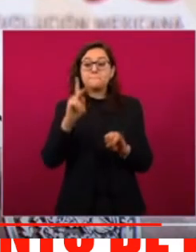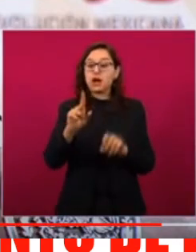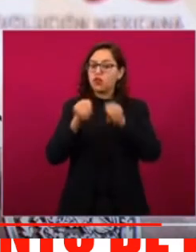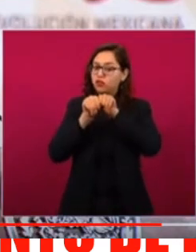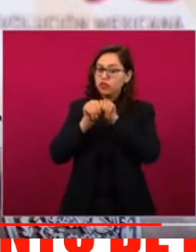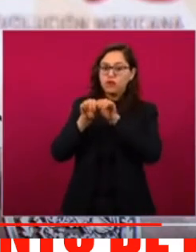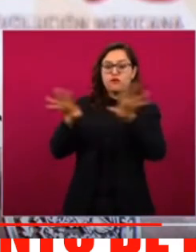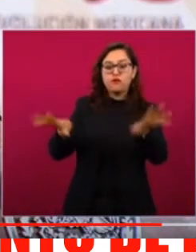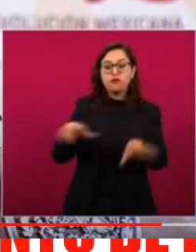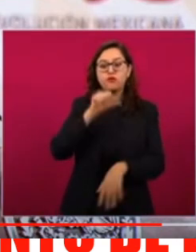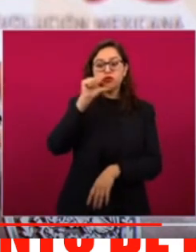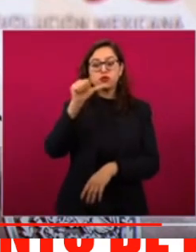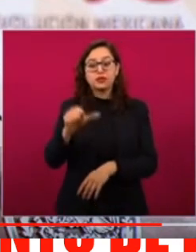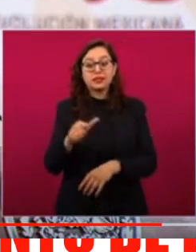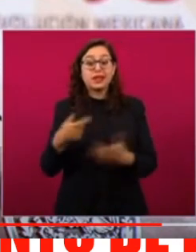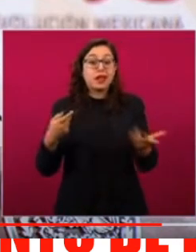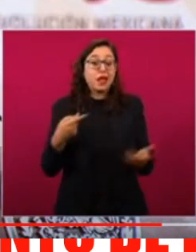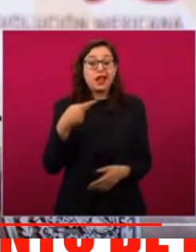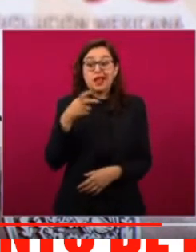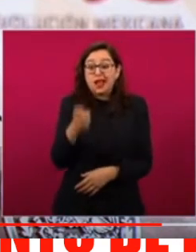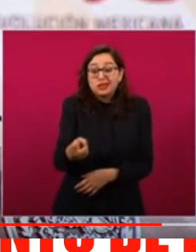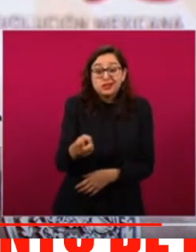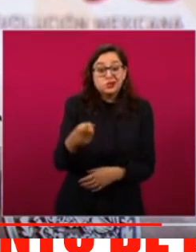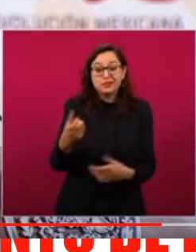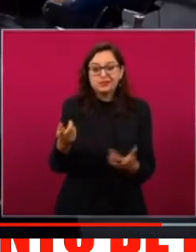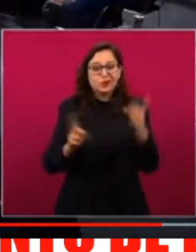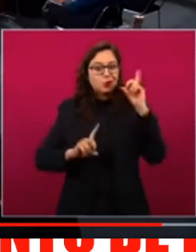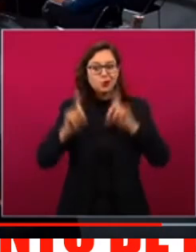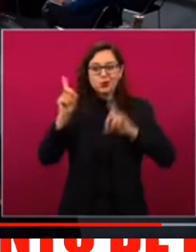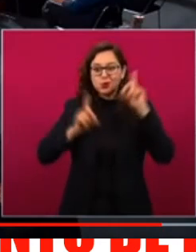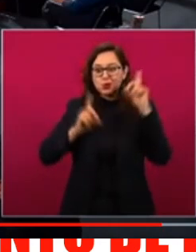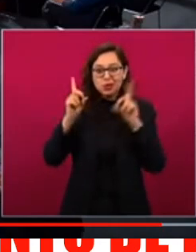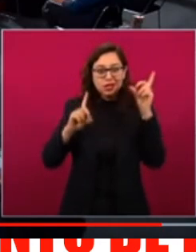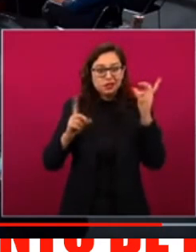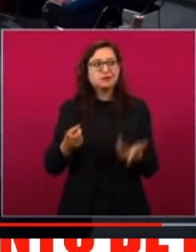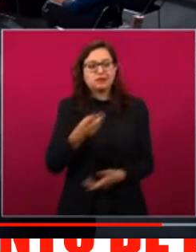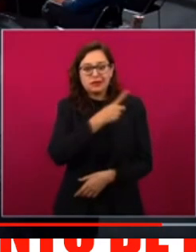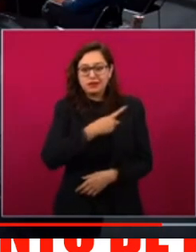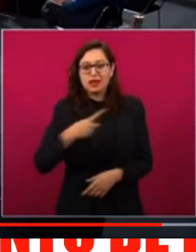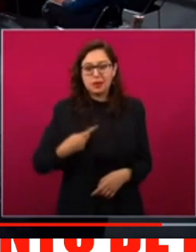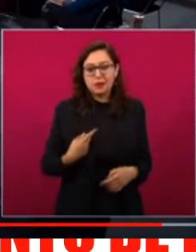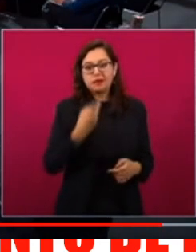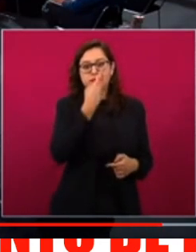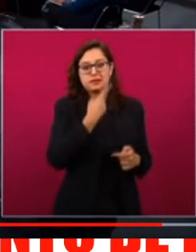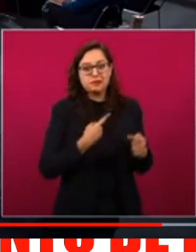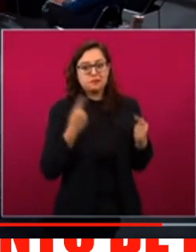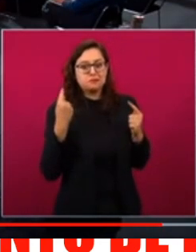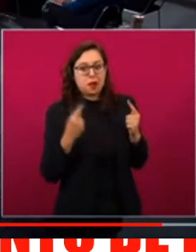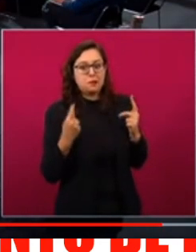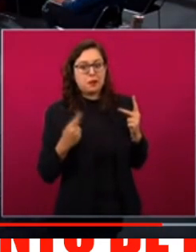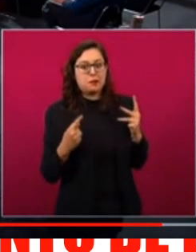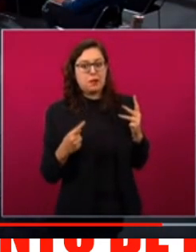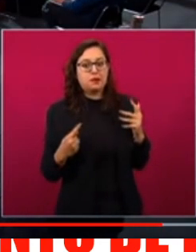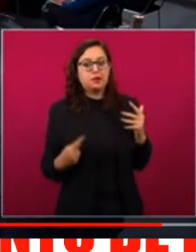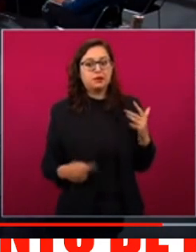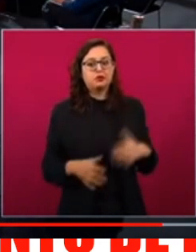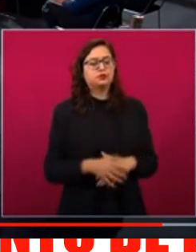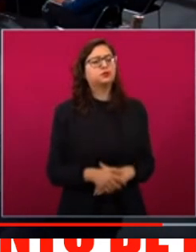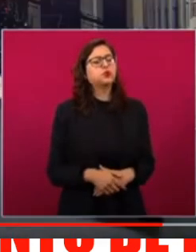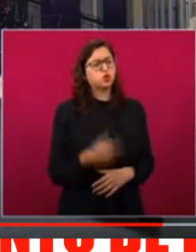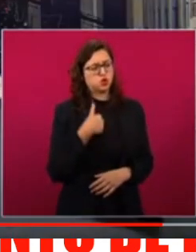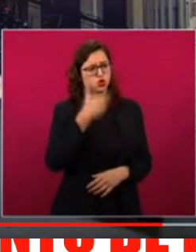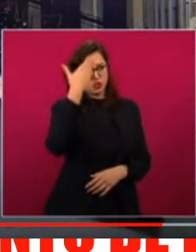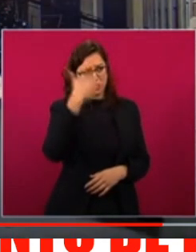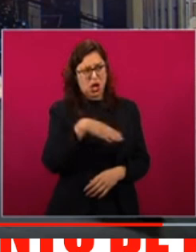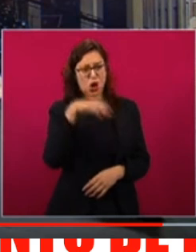Sería con medios de comunicación. Todo eso no los podrían explicar, ¿no? Bueno, sé que el día de hoy se